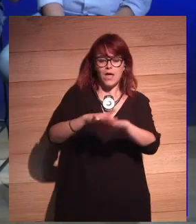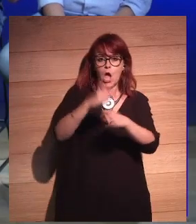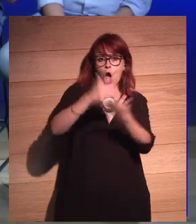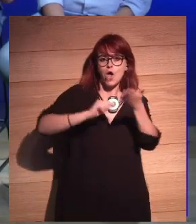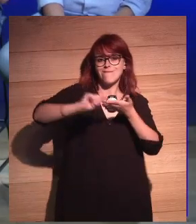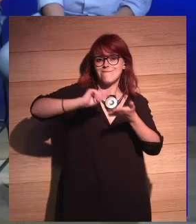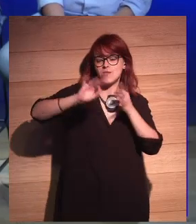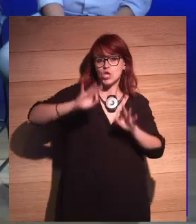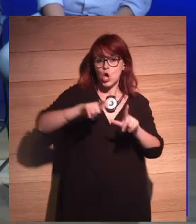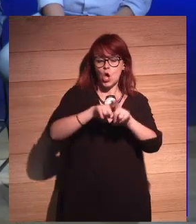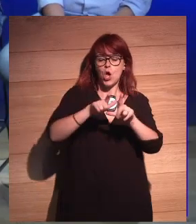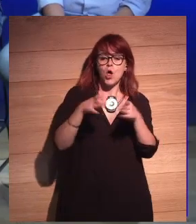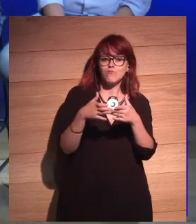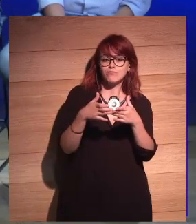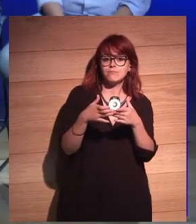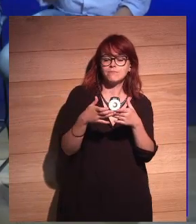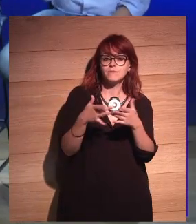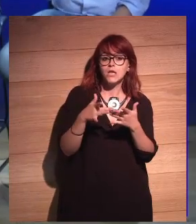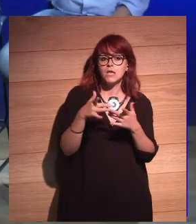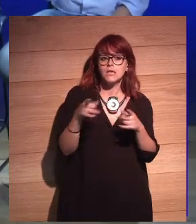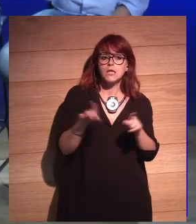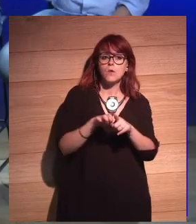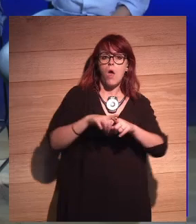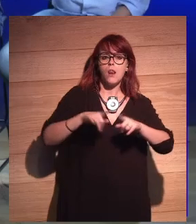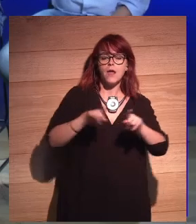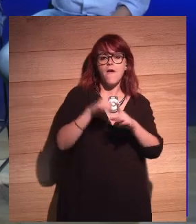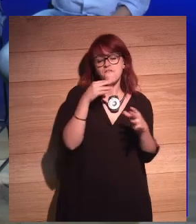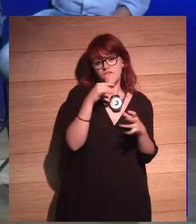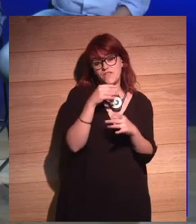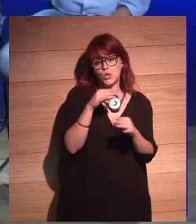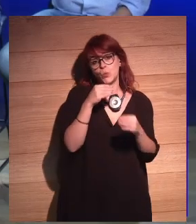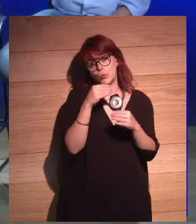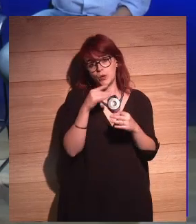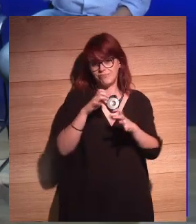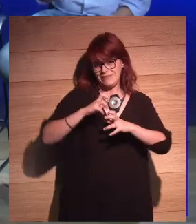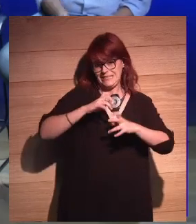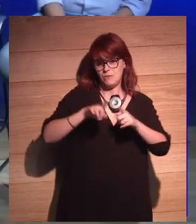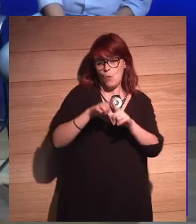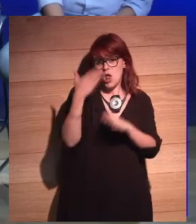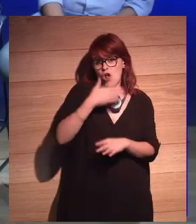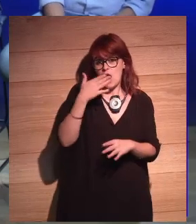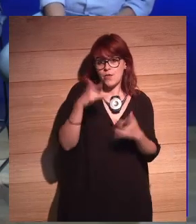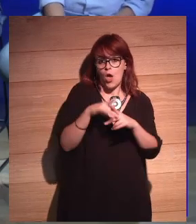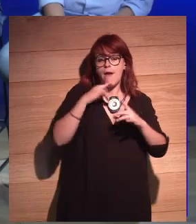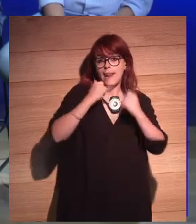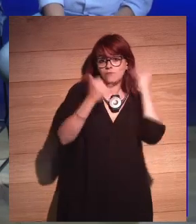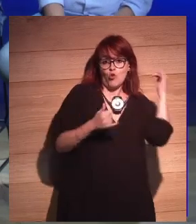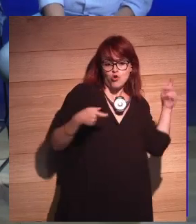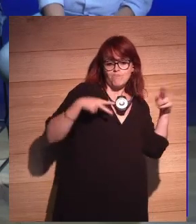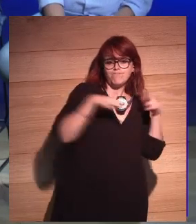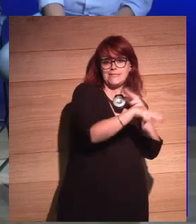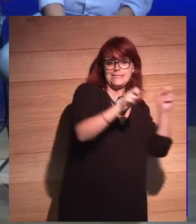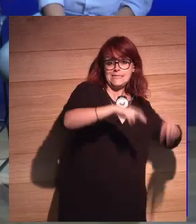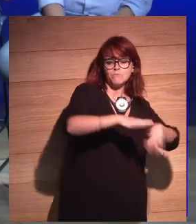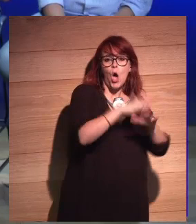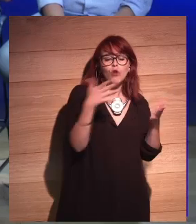musical y los chicos iban a trabajar a tocar con instrumentos de viento, ¿vale? Lo que se tiene en un colegio, nada electrónico. Bien, aquel